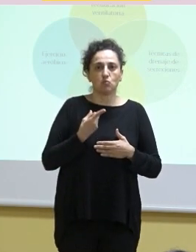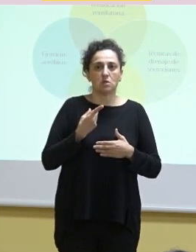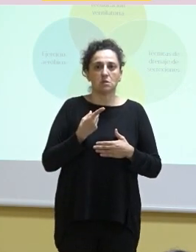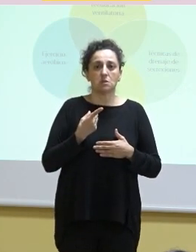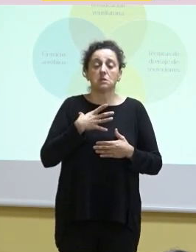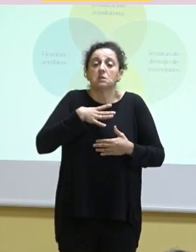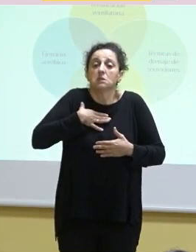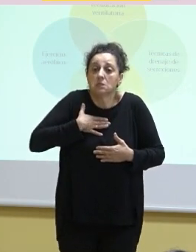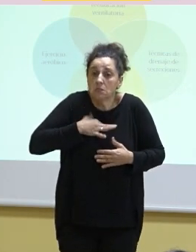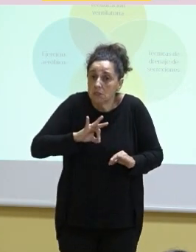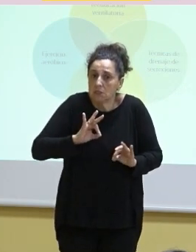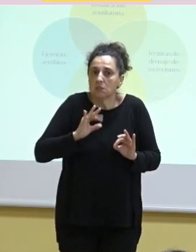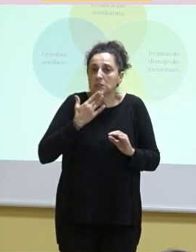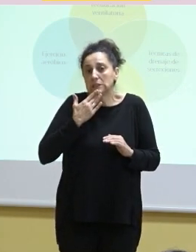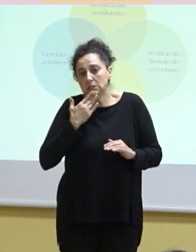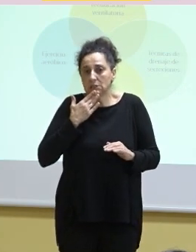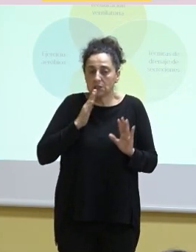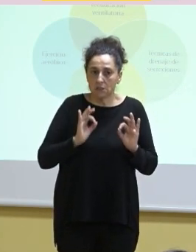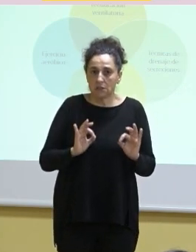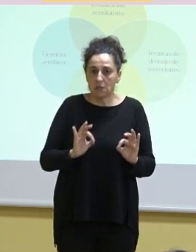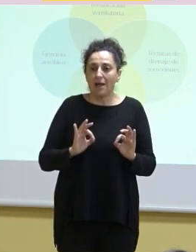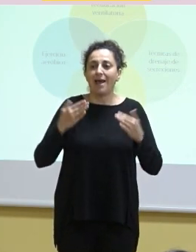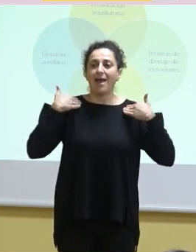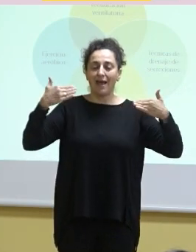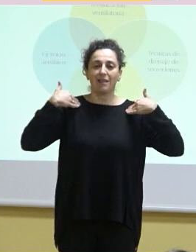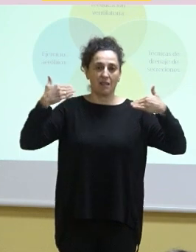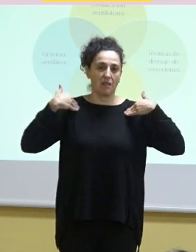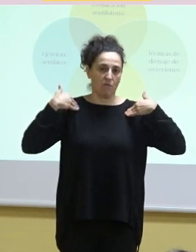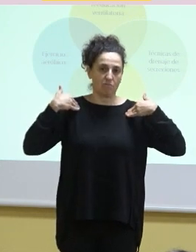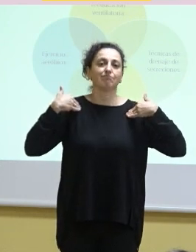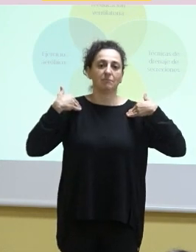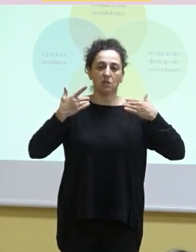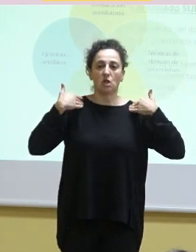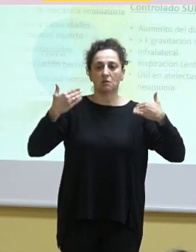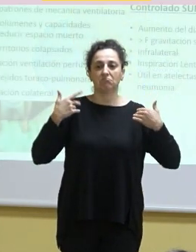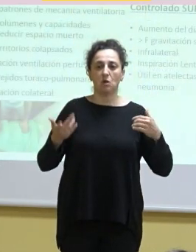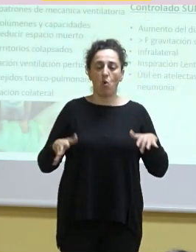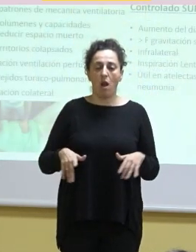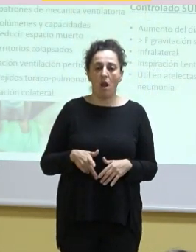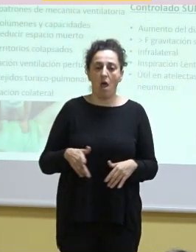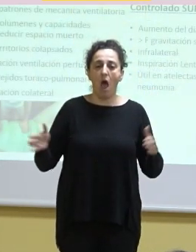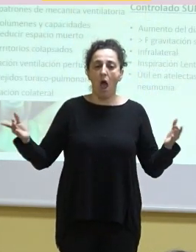posible, recuperar ejercicio físico. En este caso haremos intervención de ejercicio aeróbico.